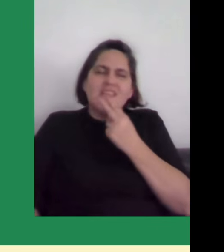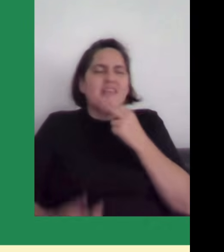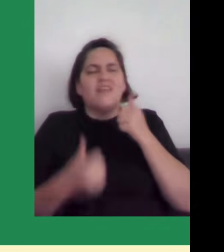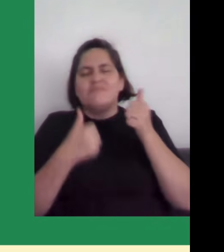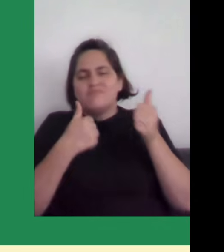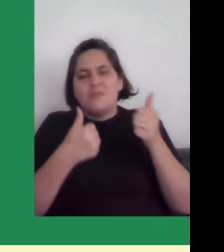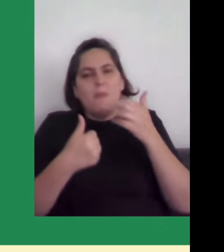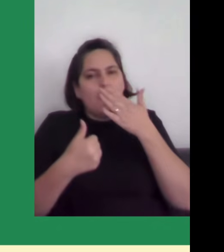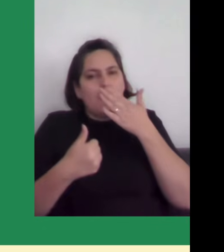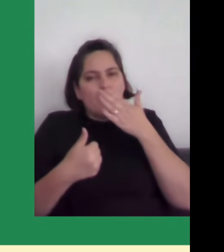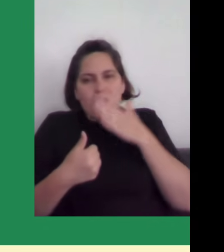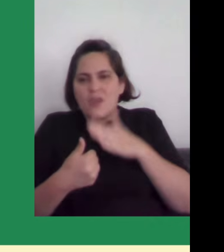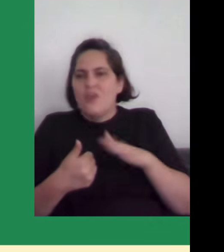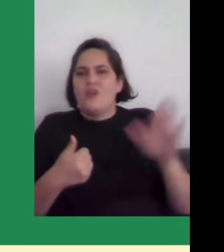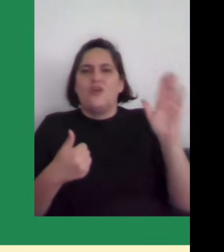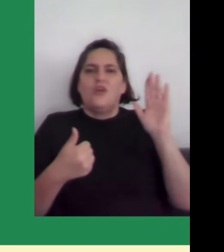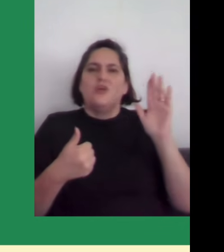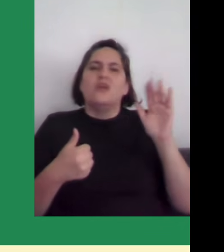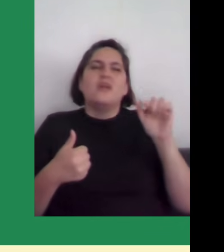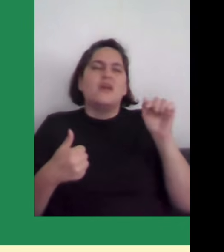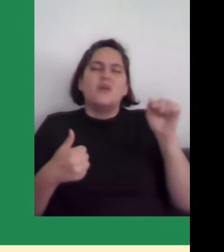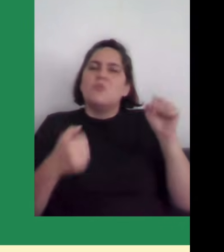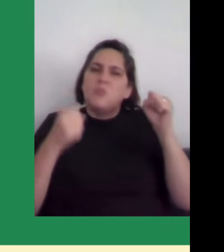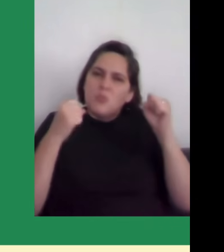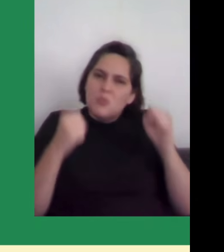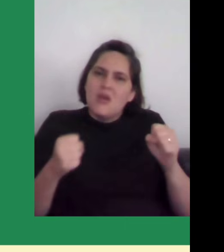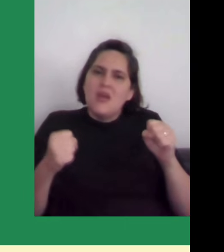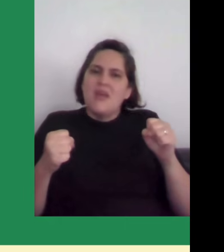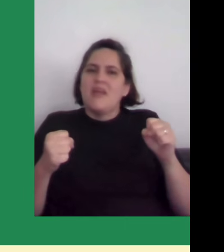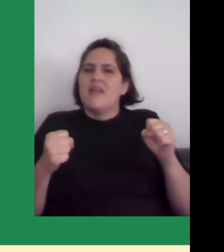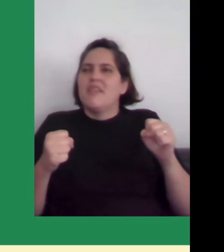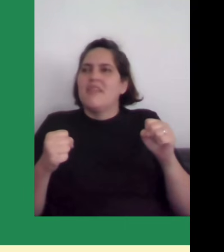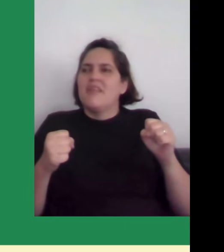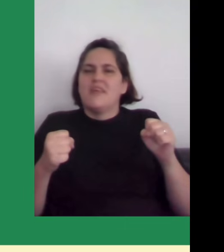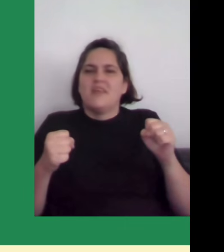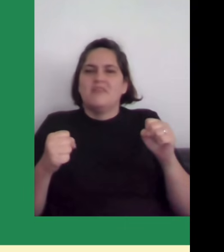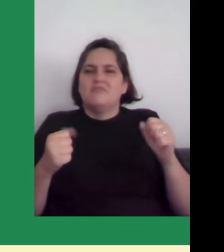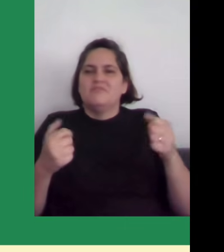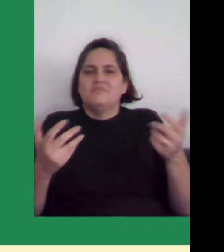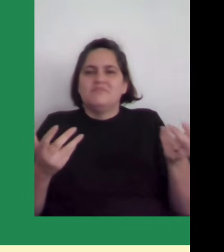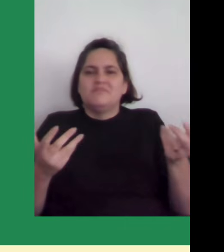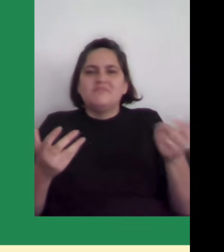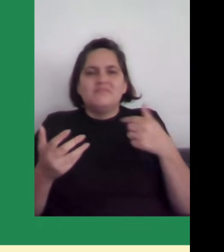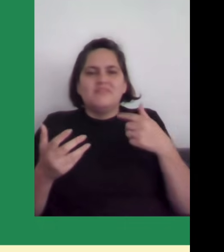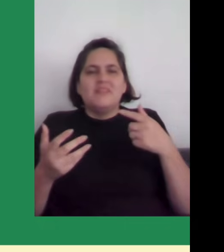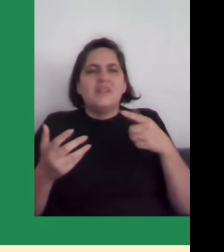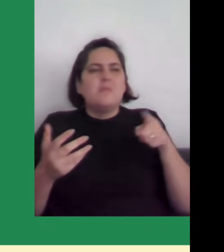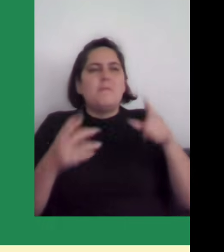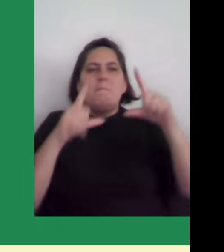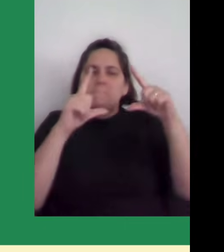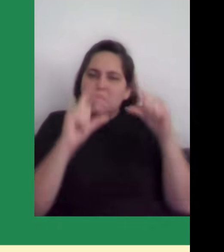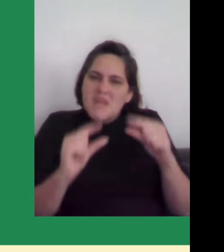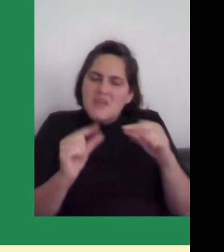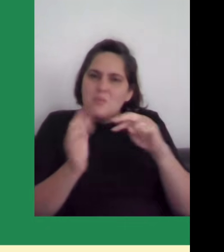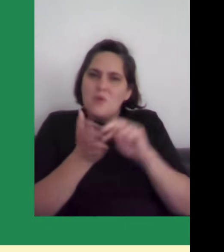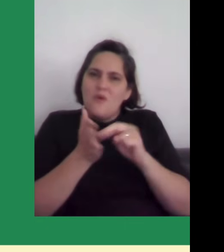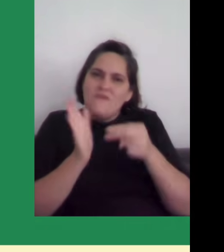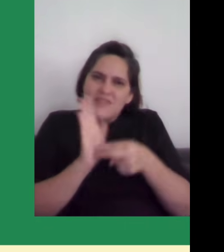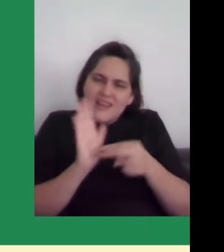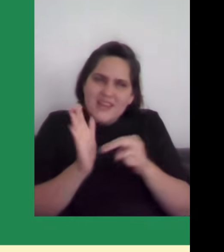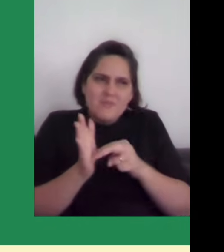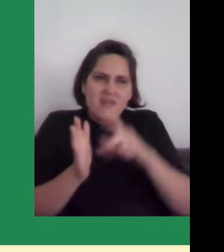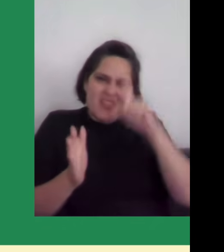un gran futuro, y podamos entonces eh, eh, atenuar las dificultades